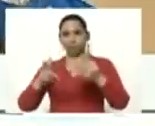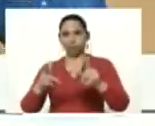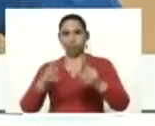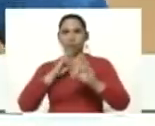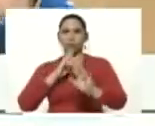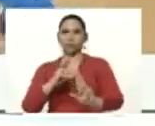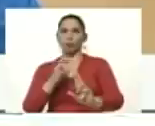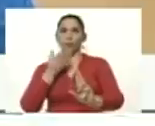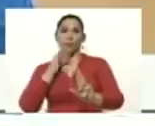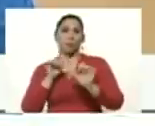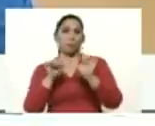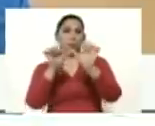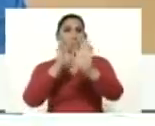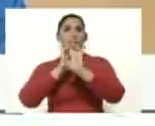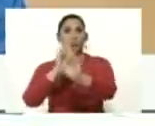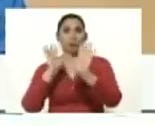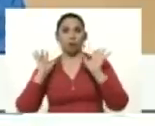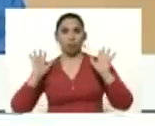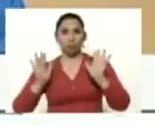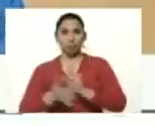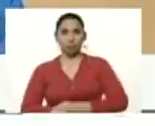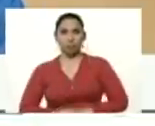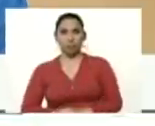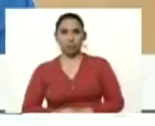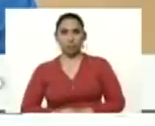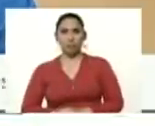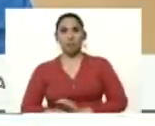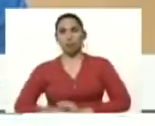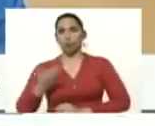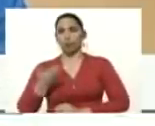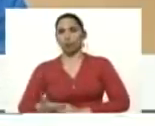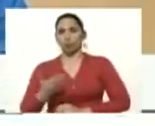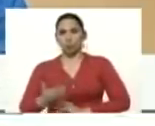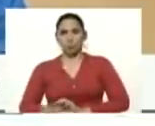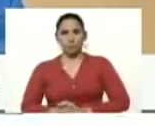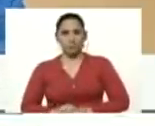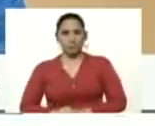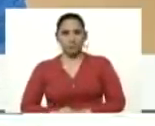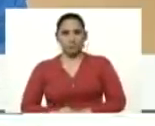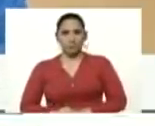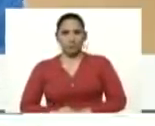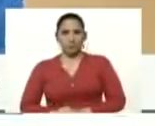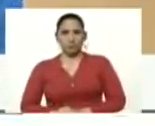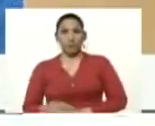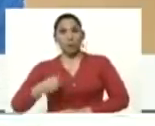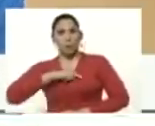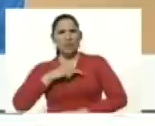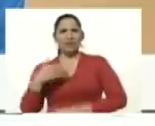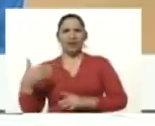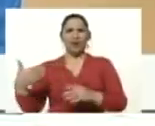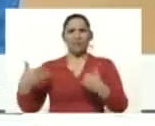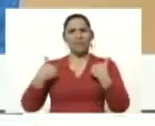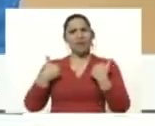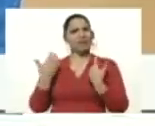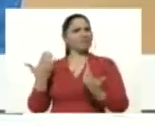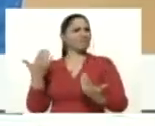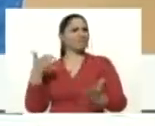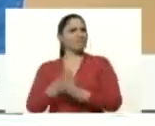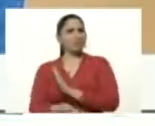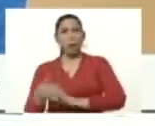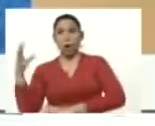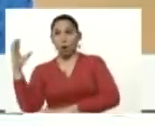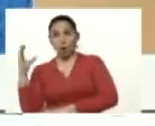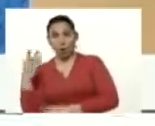todavía, sigue dando resultado. Muy importante. Nuestra amenaza es